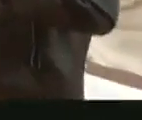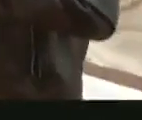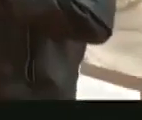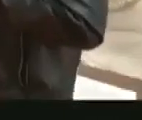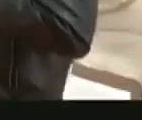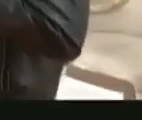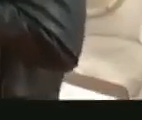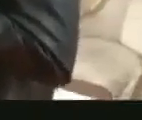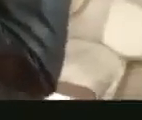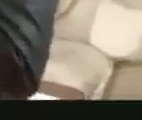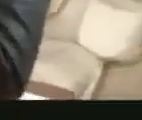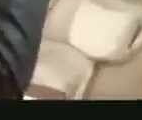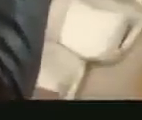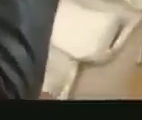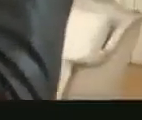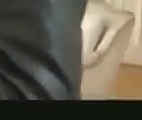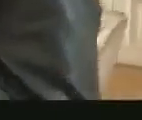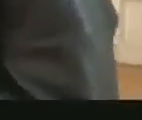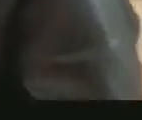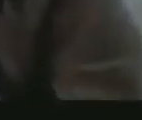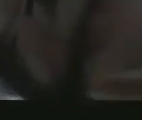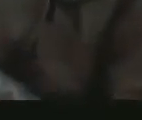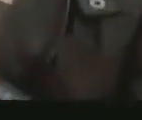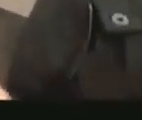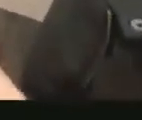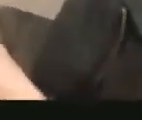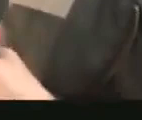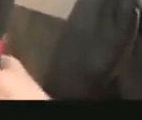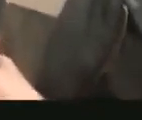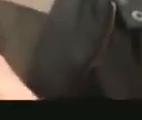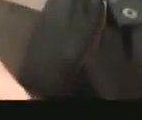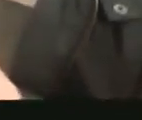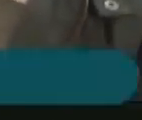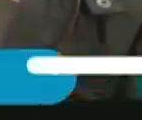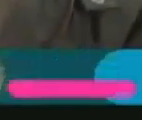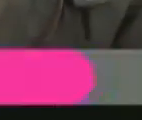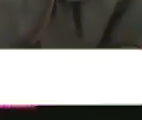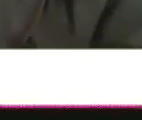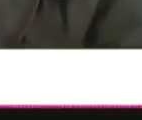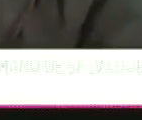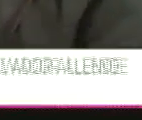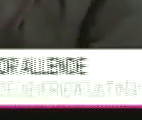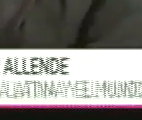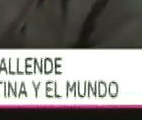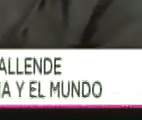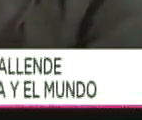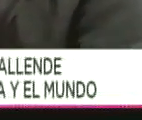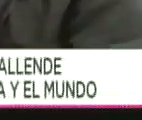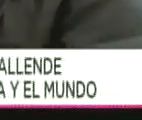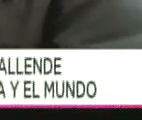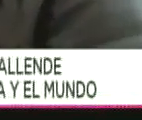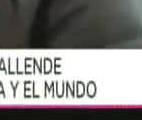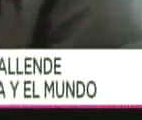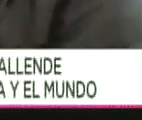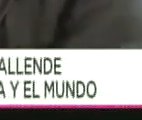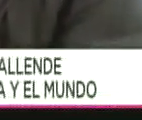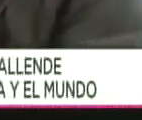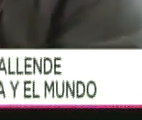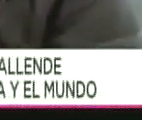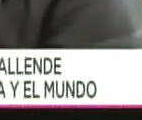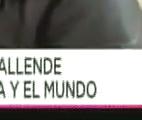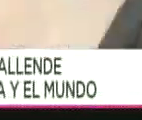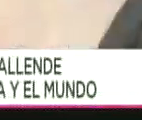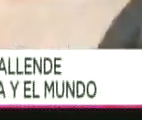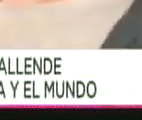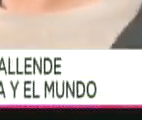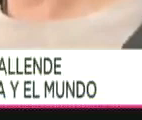verdad. O sea, yo creo que después de la experiencia de Salvador Allende, la Unión Popular, o sea, el primer gobierno que planteó por vía electoral